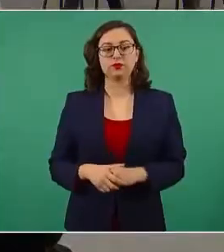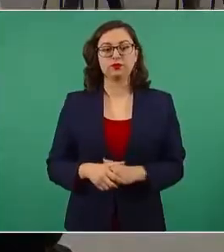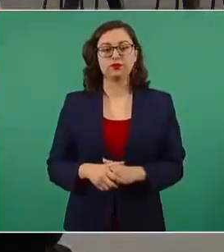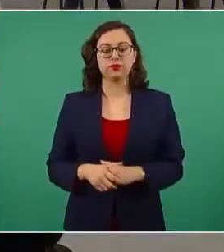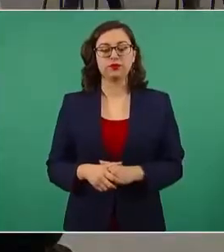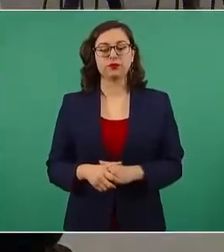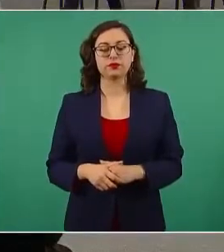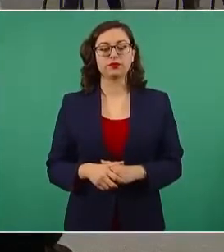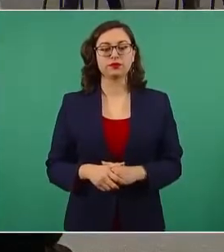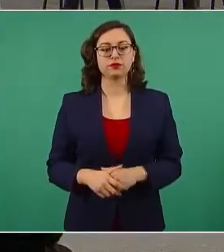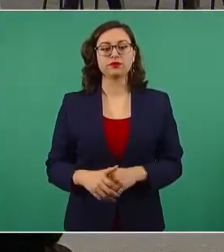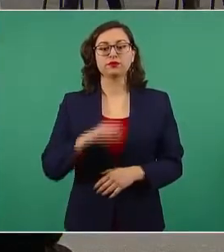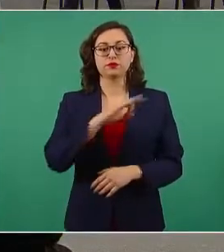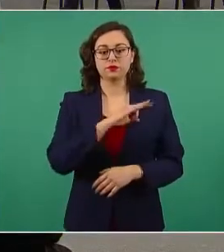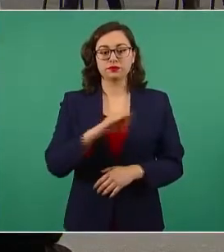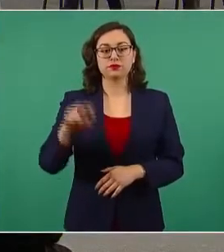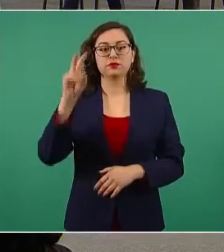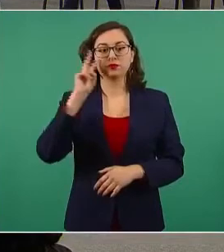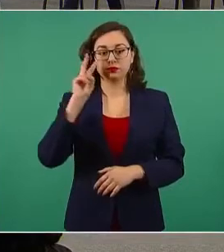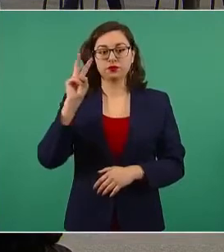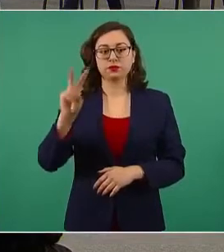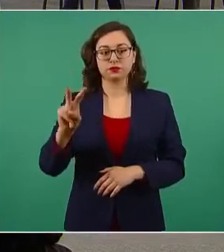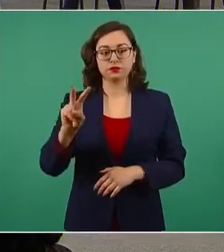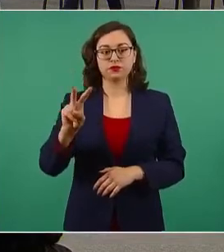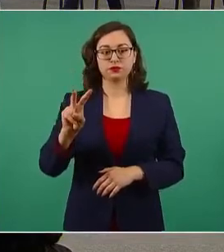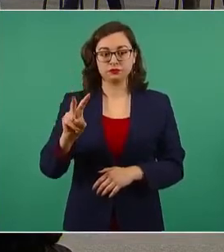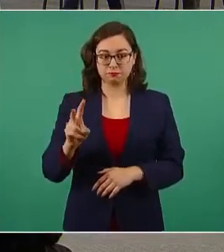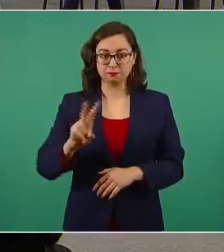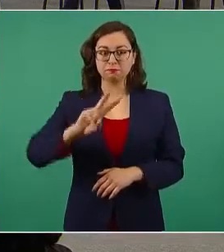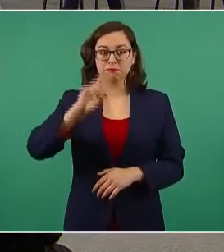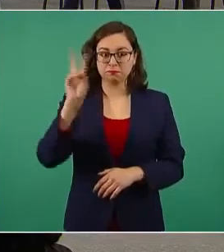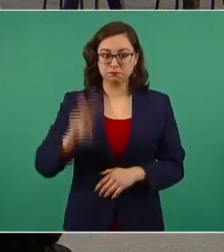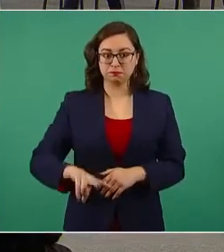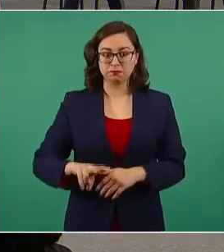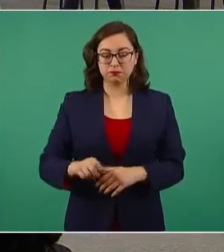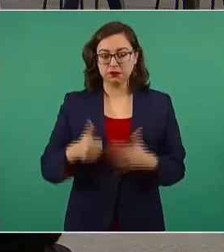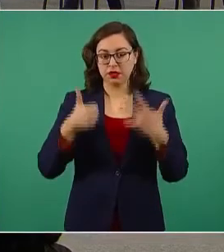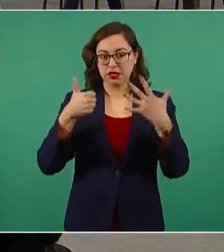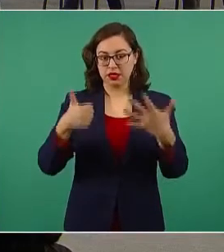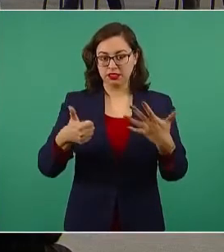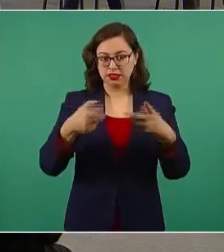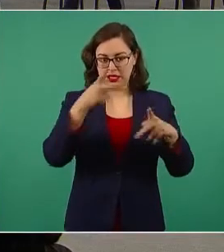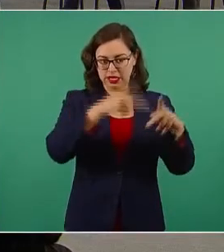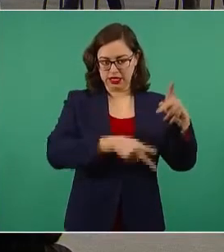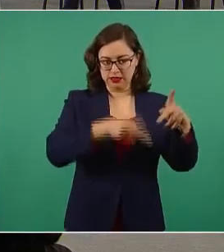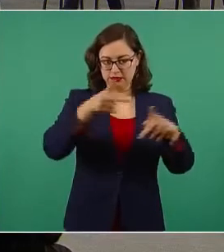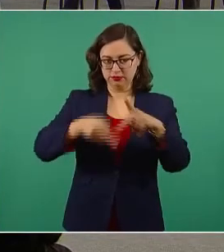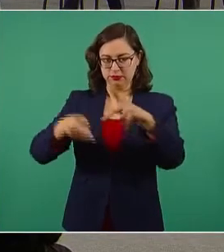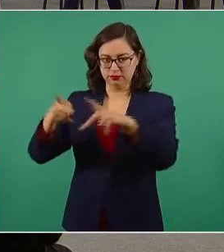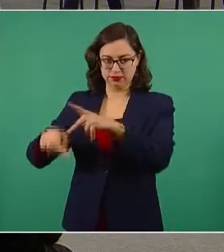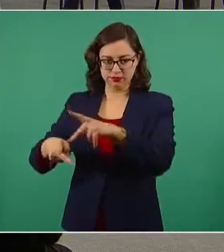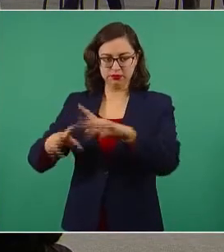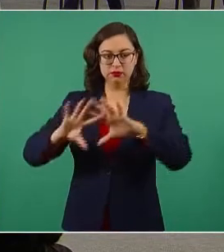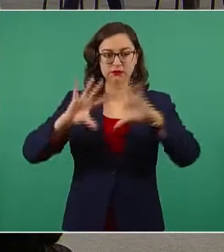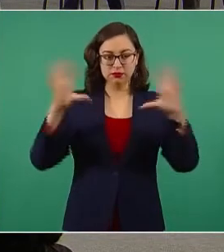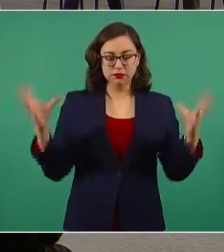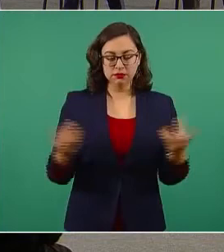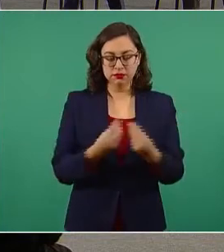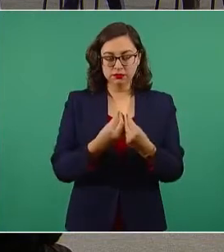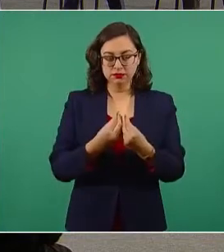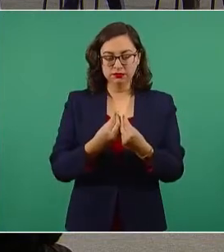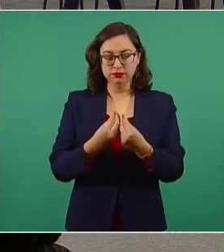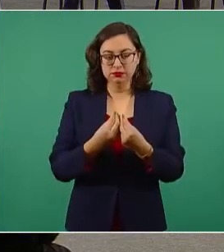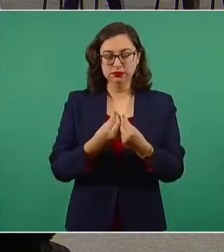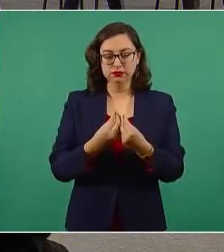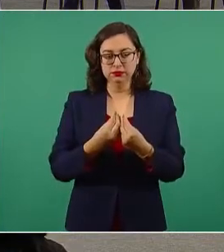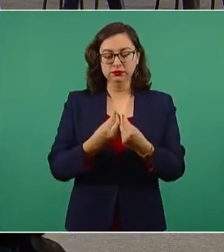donde podemos ver que efectivamente fueron realizadas en 6 etapas, dando un total del